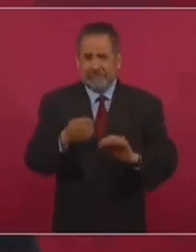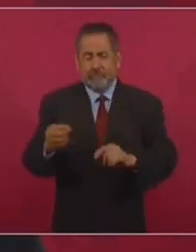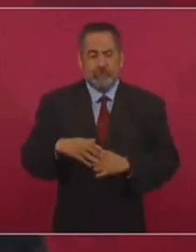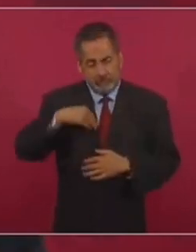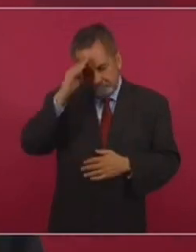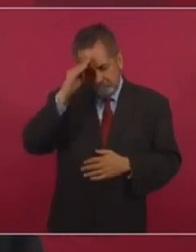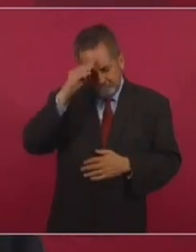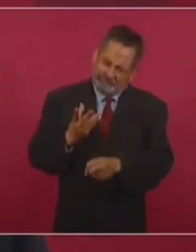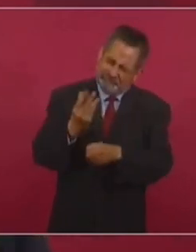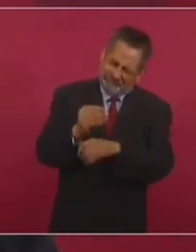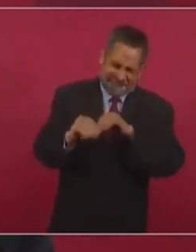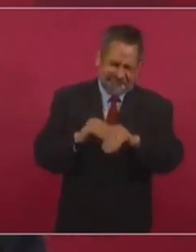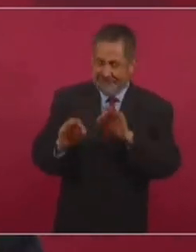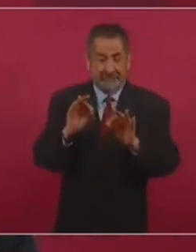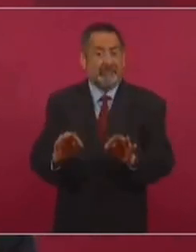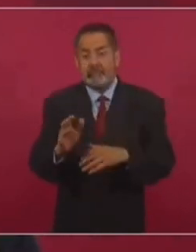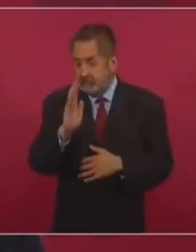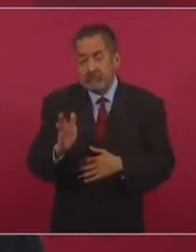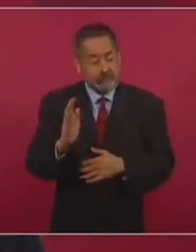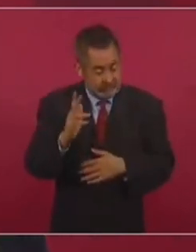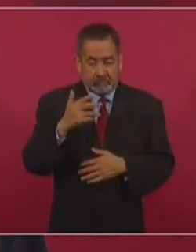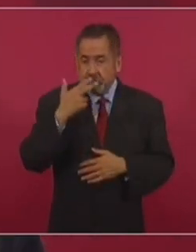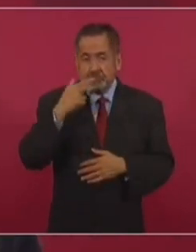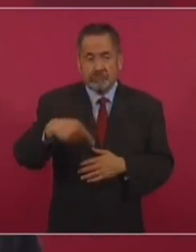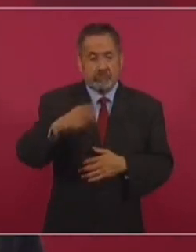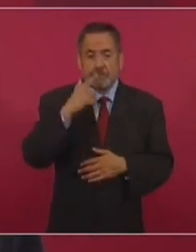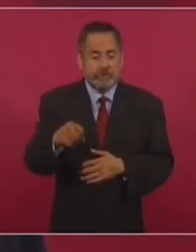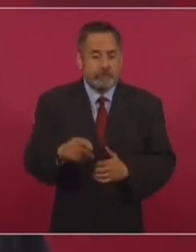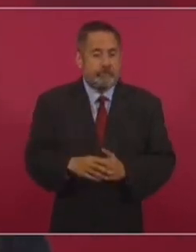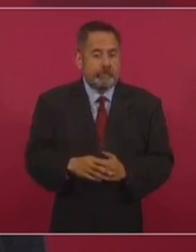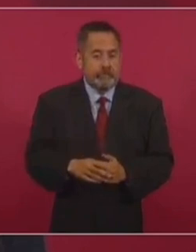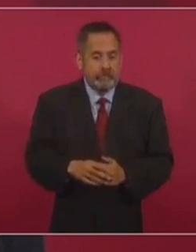Y optamos por lo segundo. Y ya se está